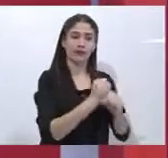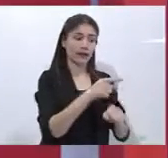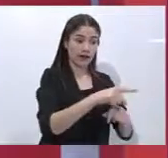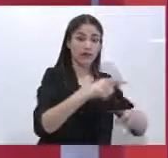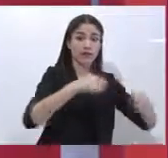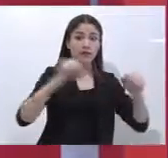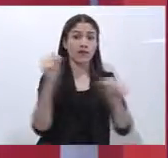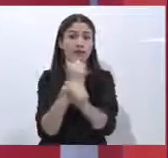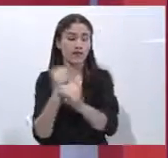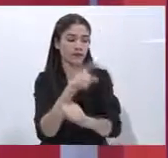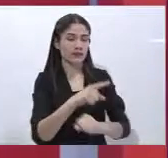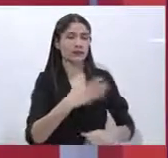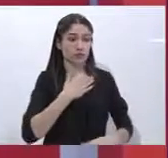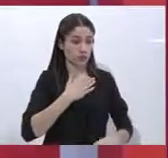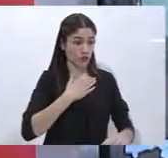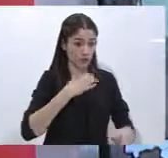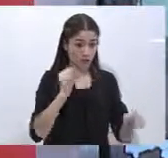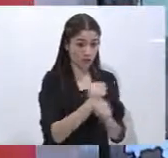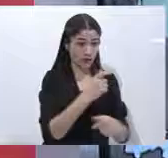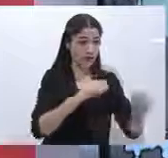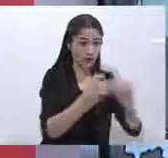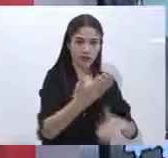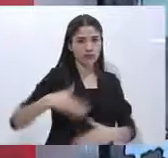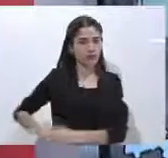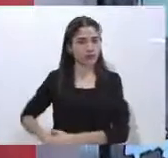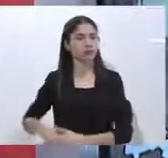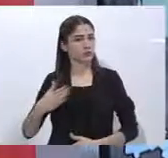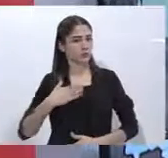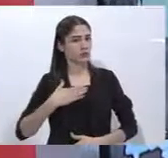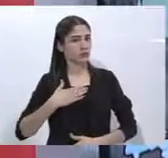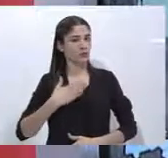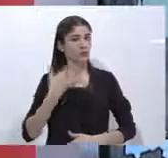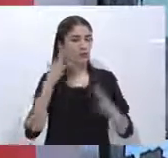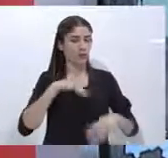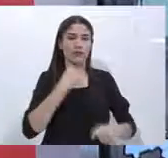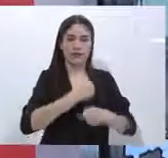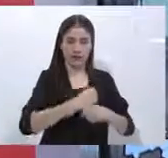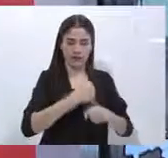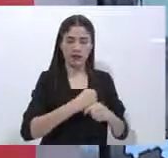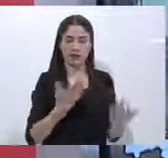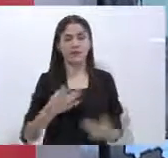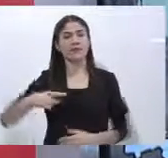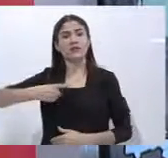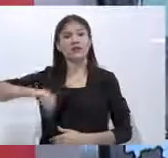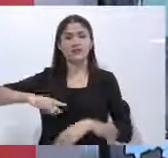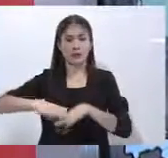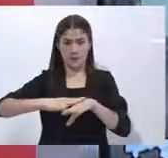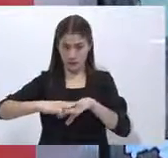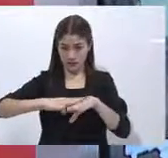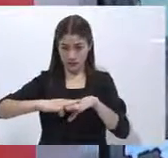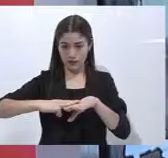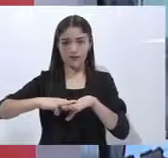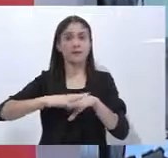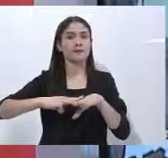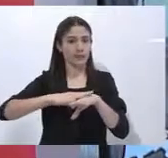ningún tipo de intermediario no pasa que nosotros como ministerio agricultura ministerio la producción tenemos que estar al lado